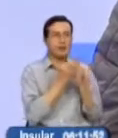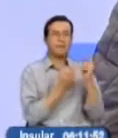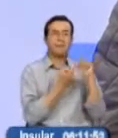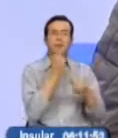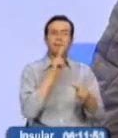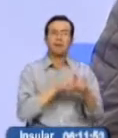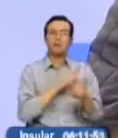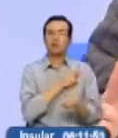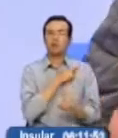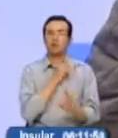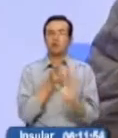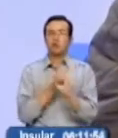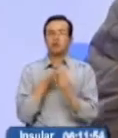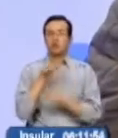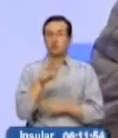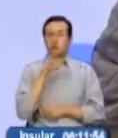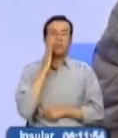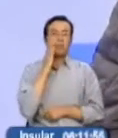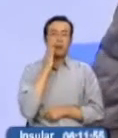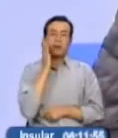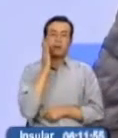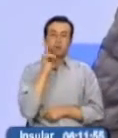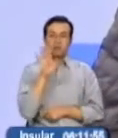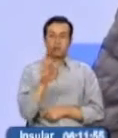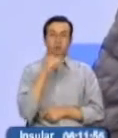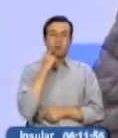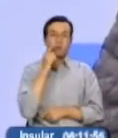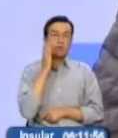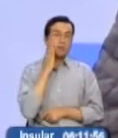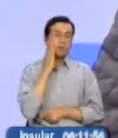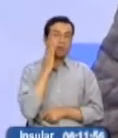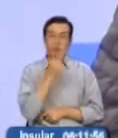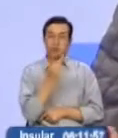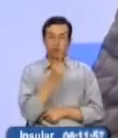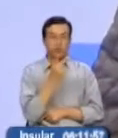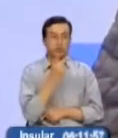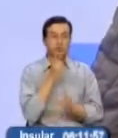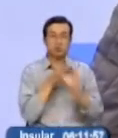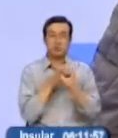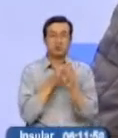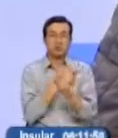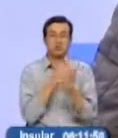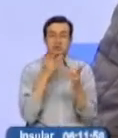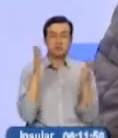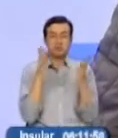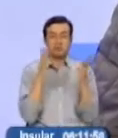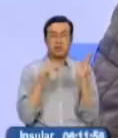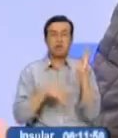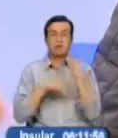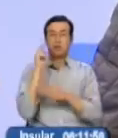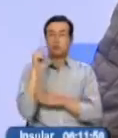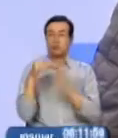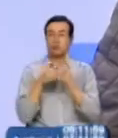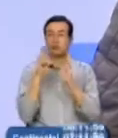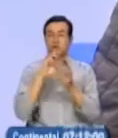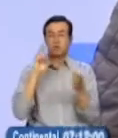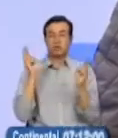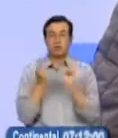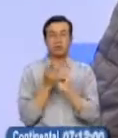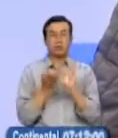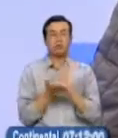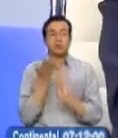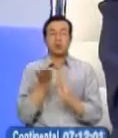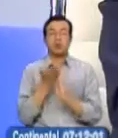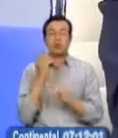familias que ingresan a la universidad. Es decir, su papá y su mamá no ingresaban. Eso es 4 veces más que el 2006 cuando empezó la reforma. Ese indicador